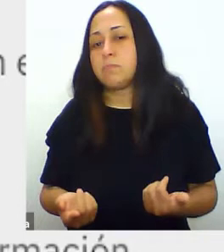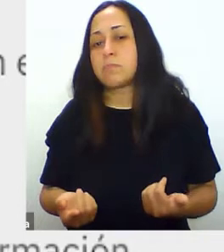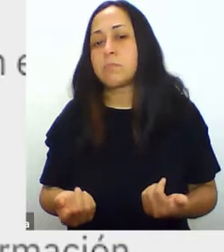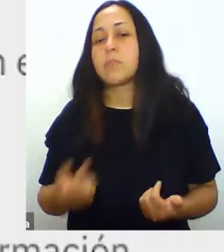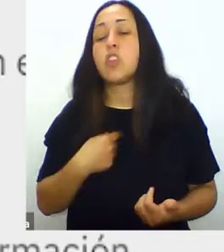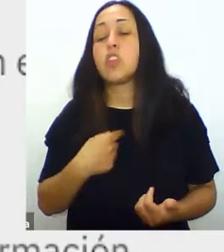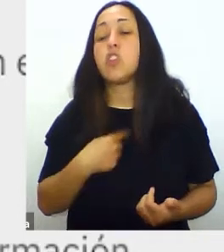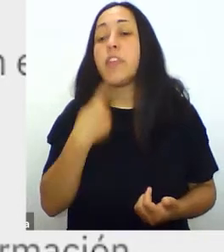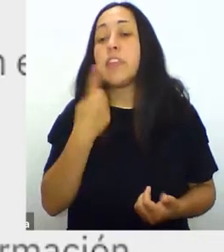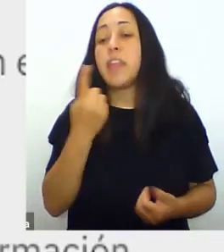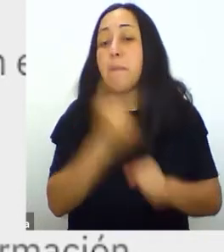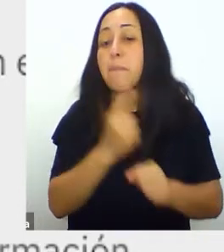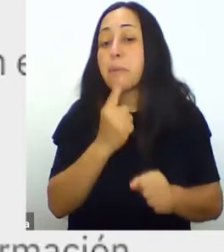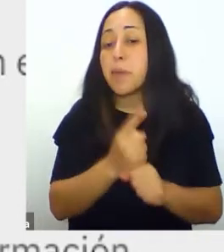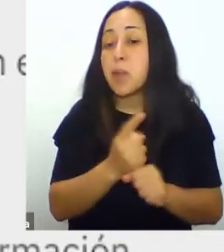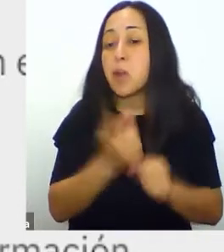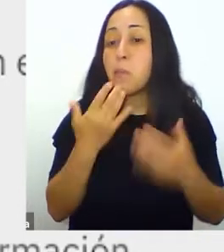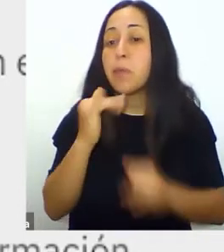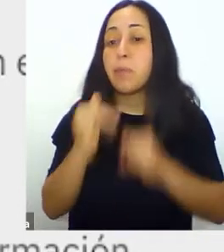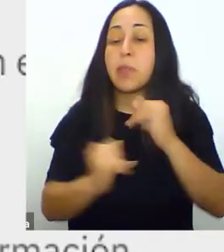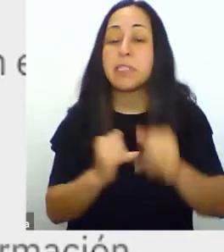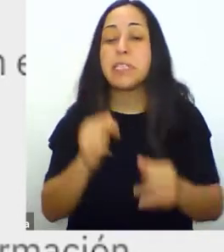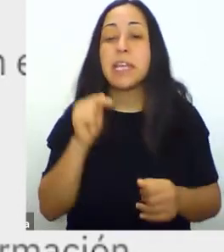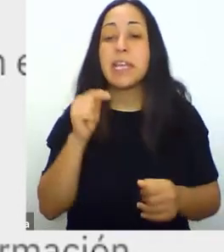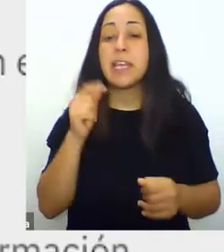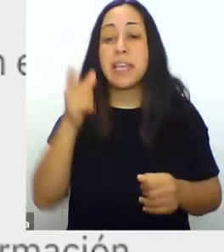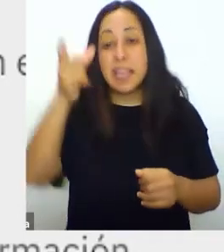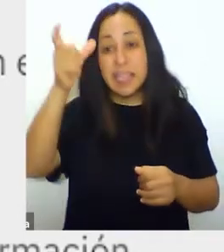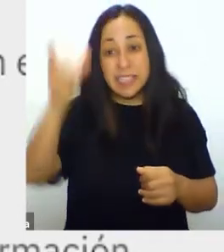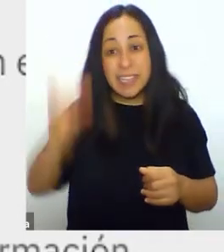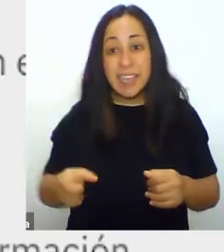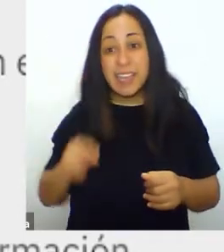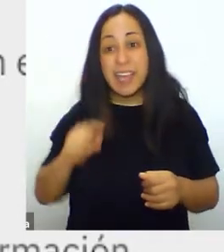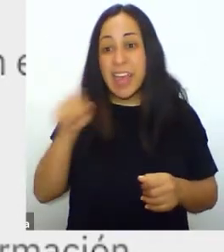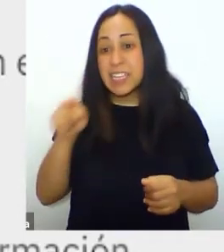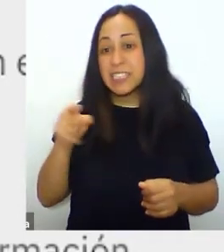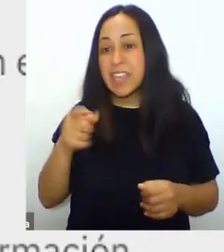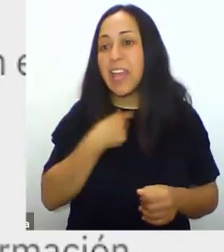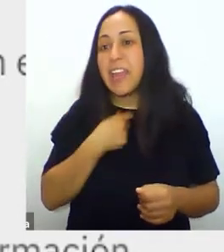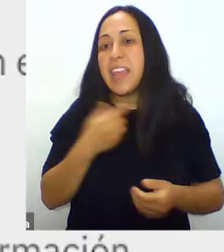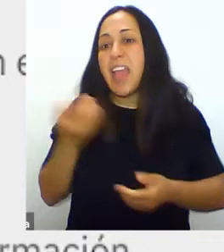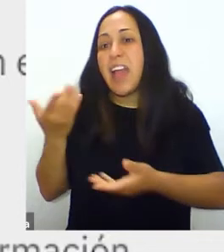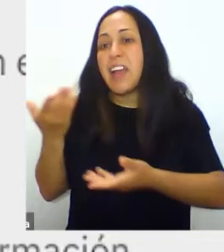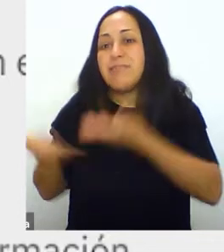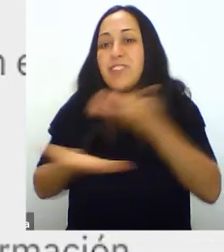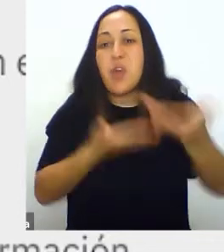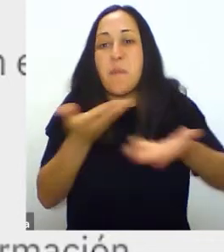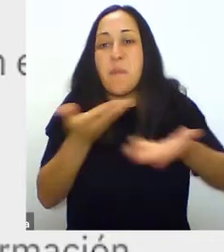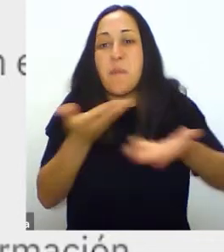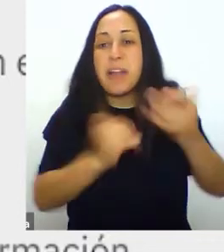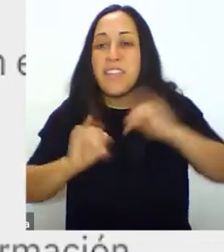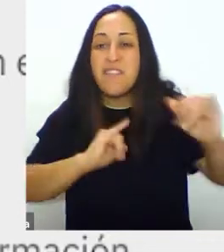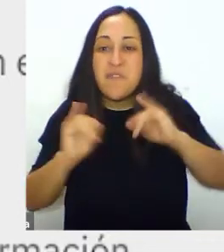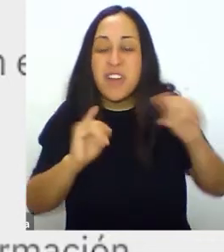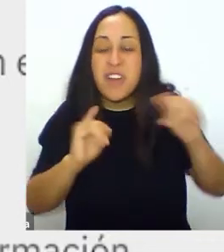Entonces yo diría que en primera instancia podemos hablar de que ella quiso compartir información sobre eso, pero